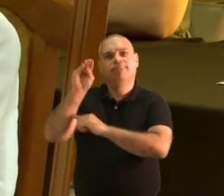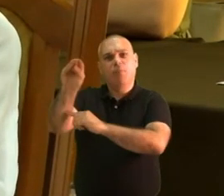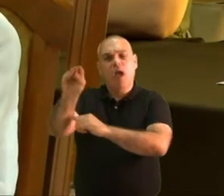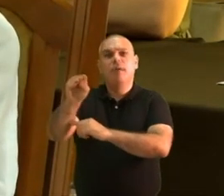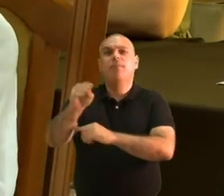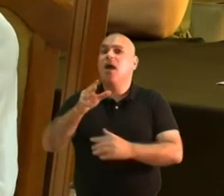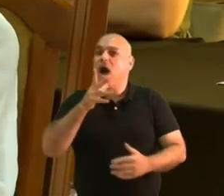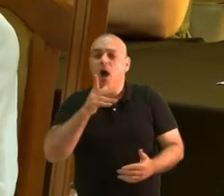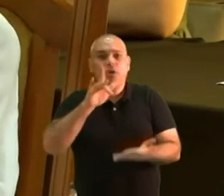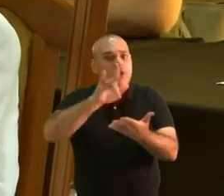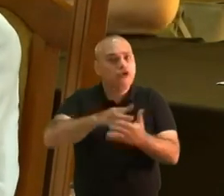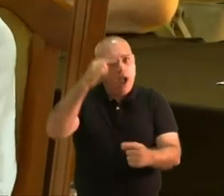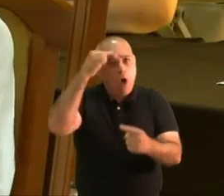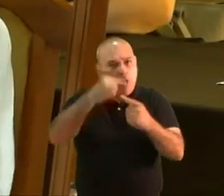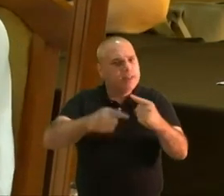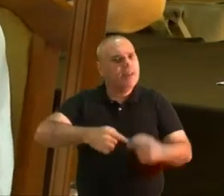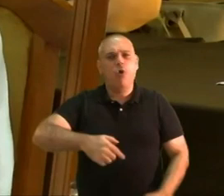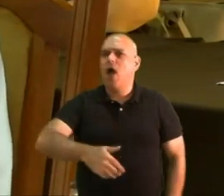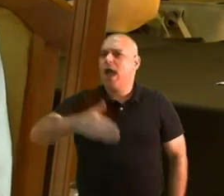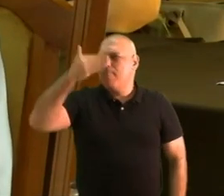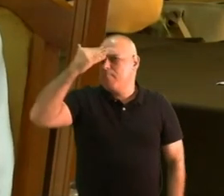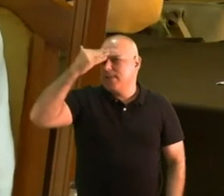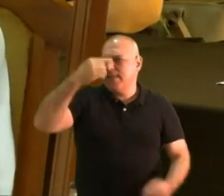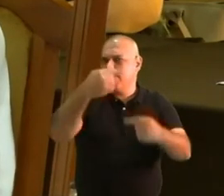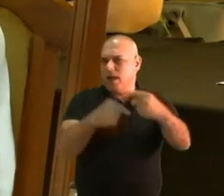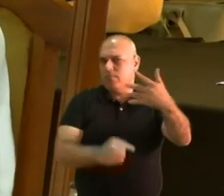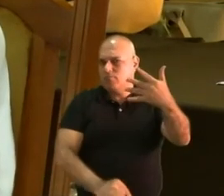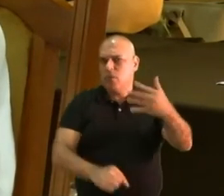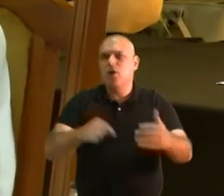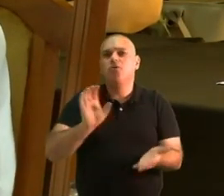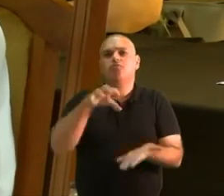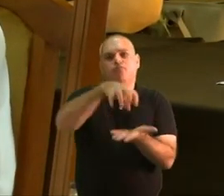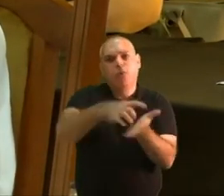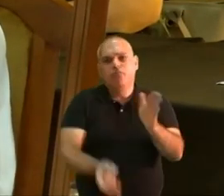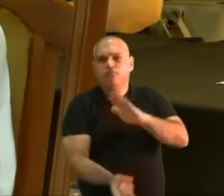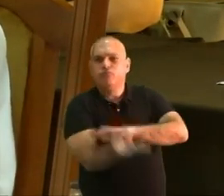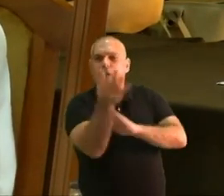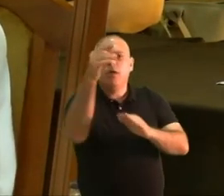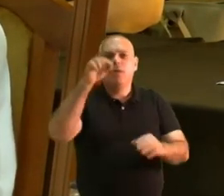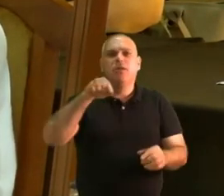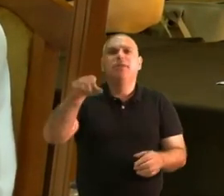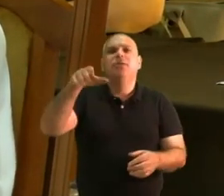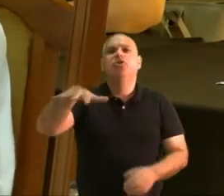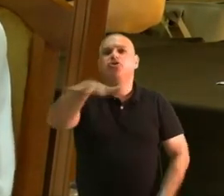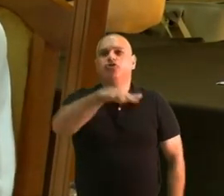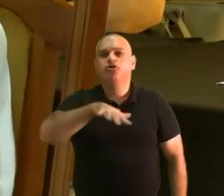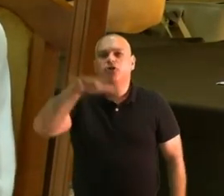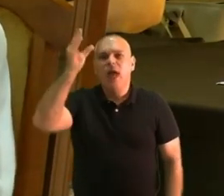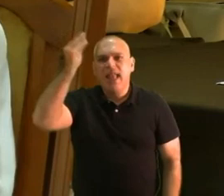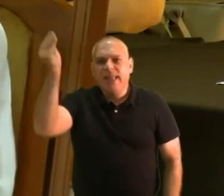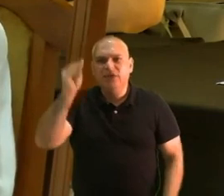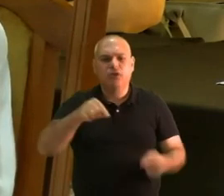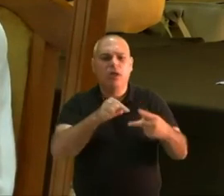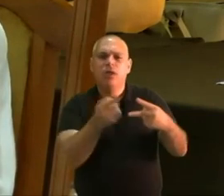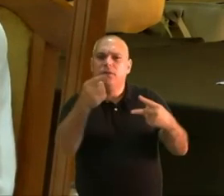los objetivos principales son la creación de una oficina global Environment Situation Room en Lanzarote, creación del